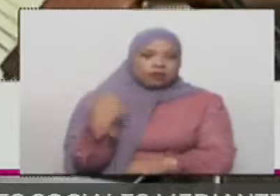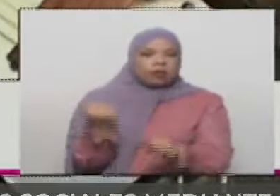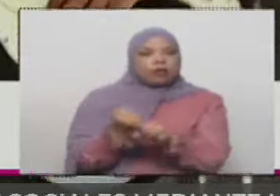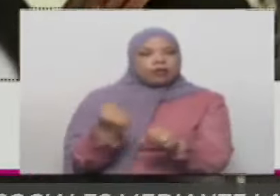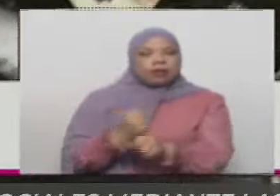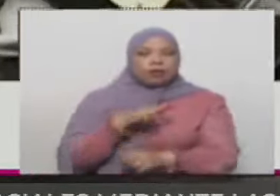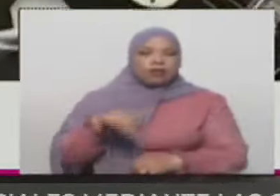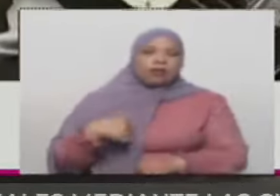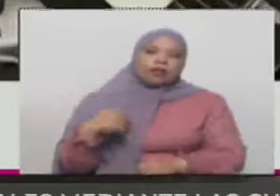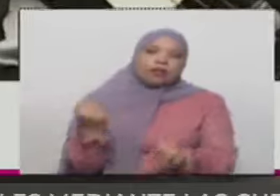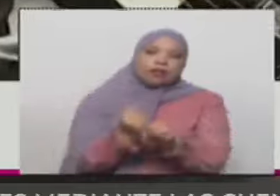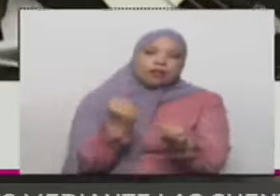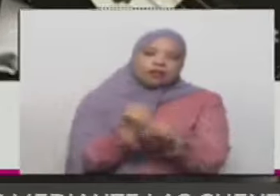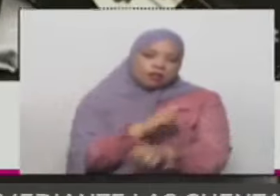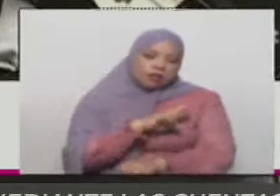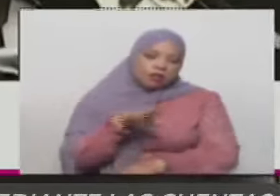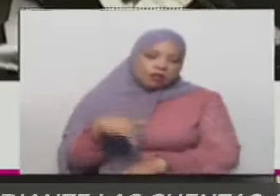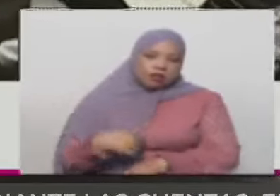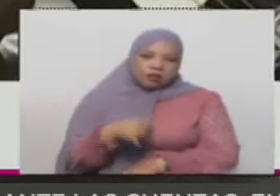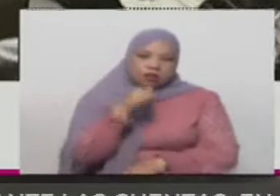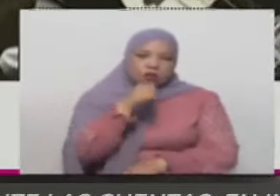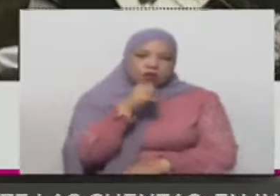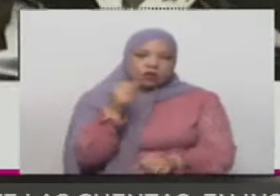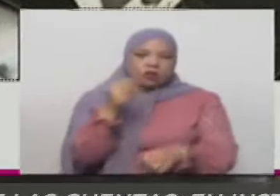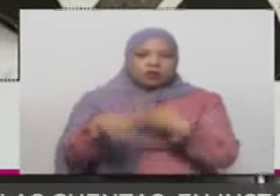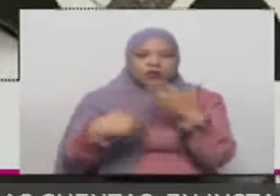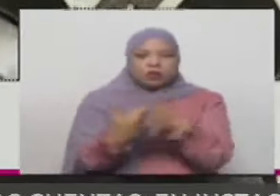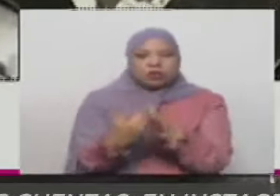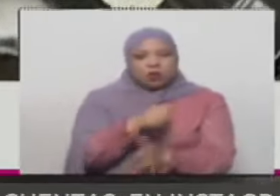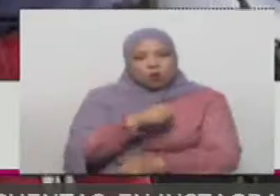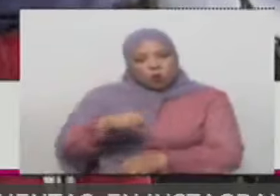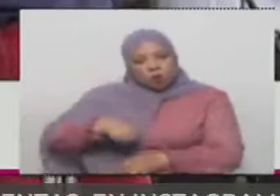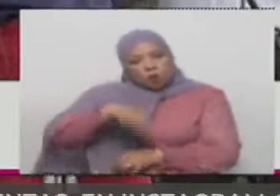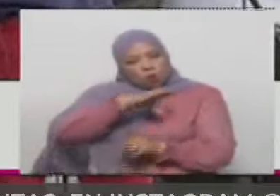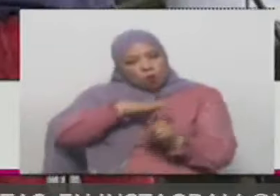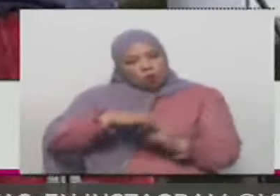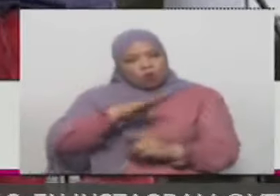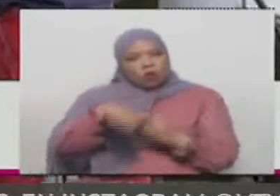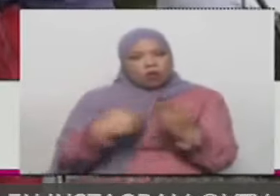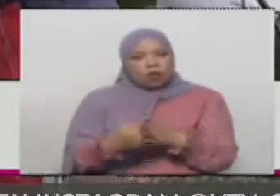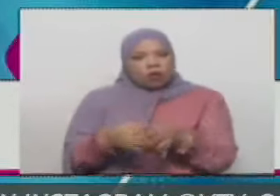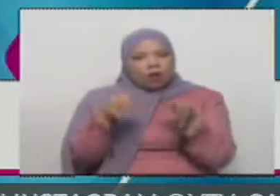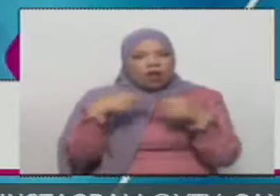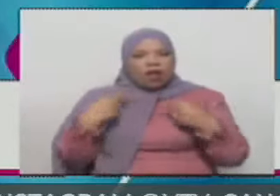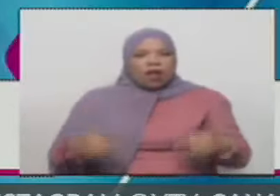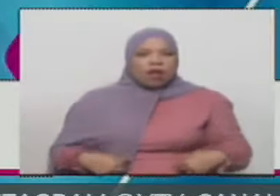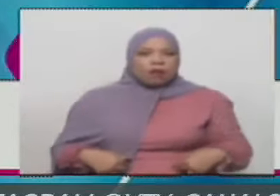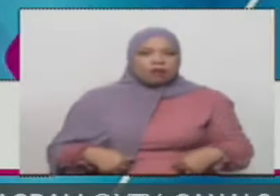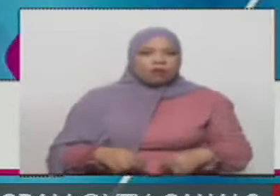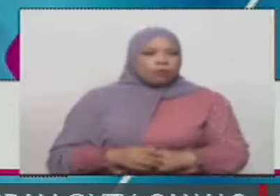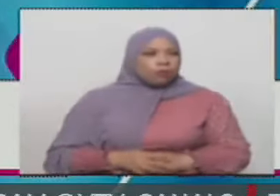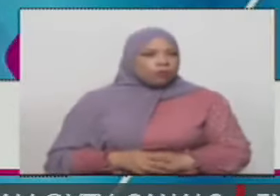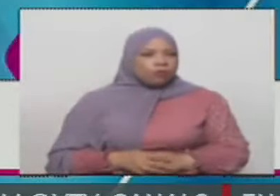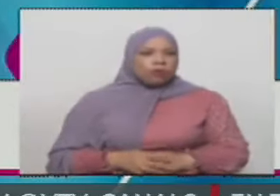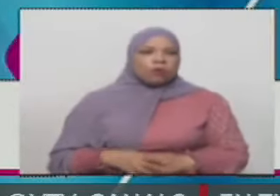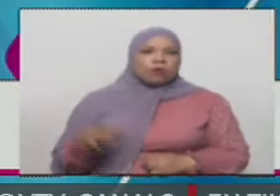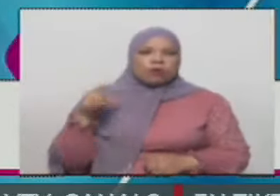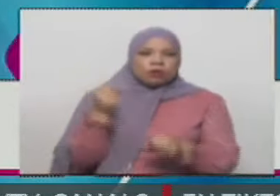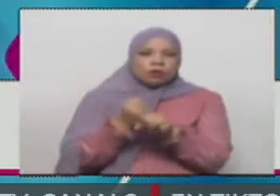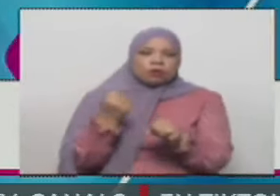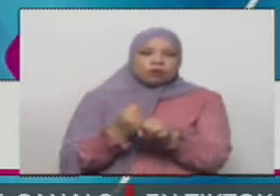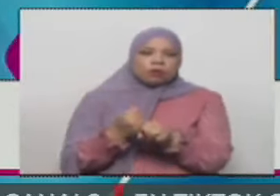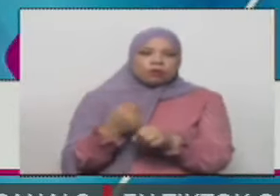el pensamiento único, la cultura única, la estética única, quieren uniformarnos, borrar nuestra memoria